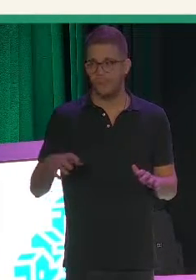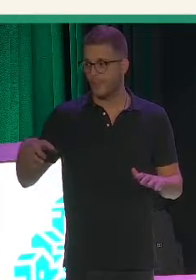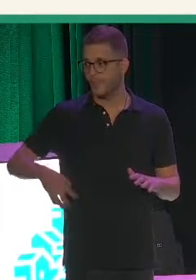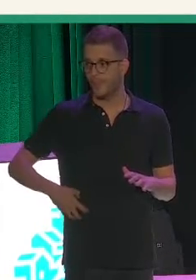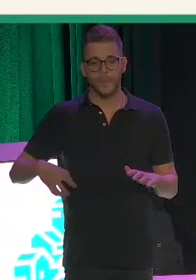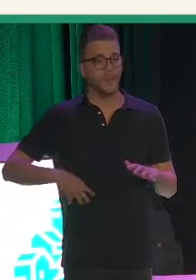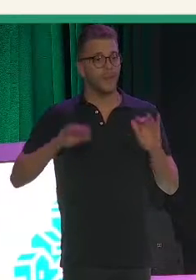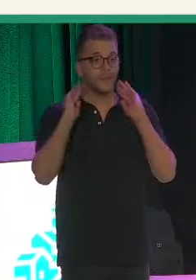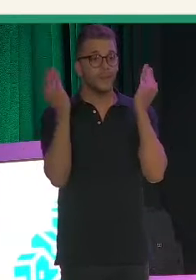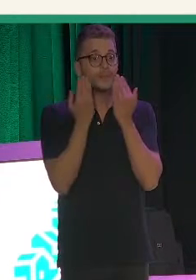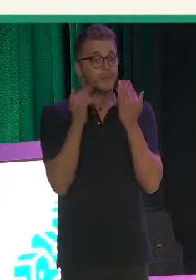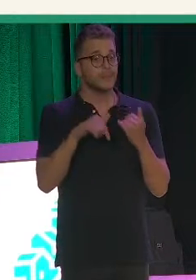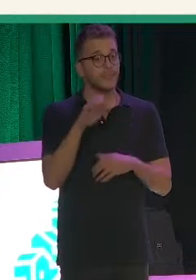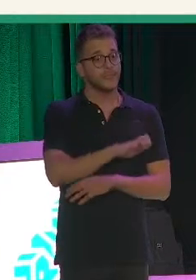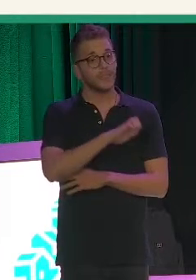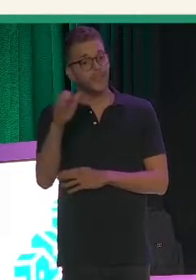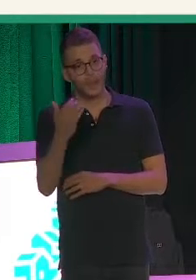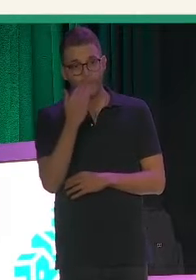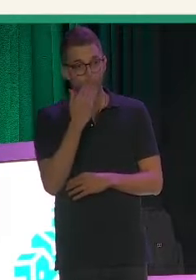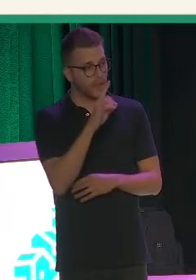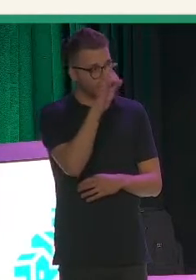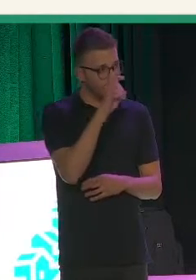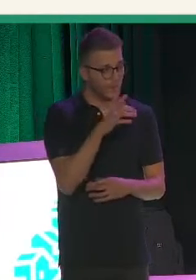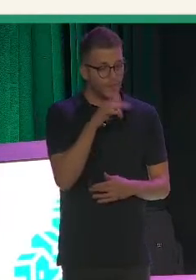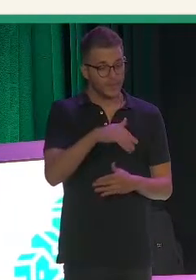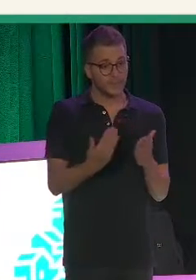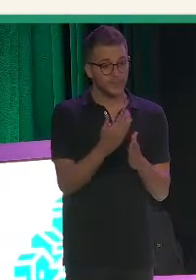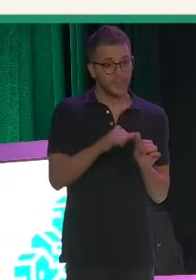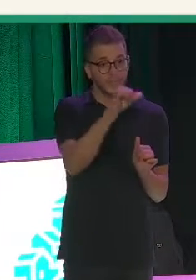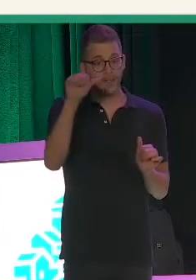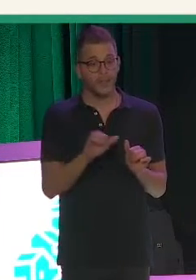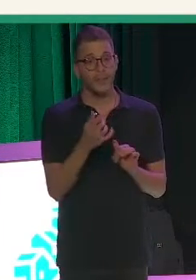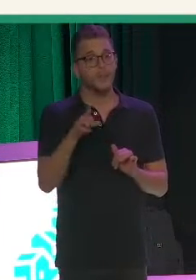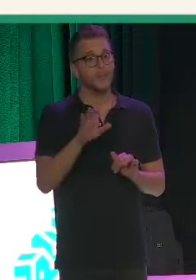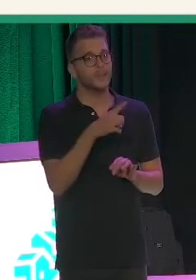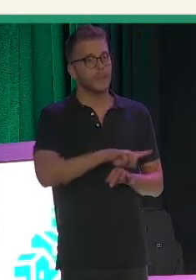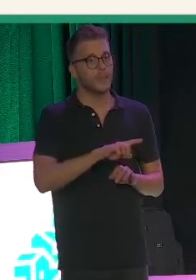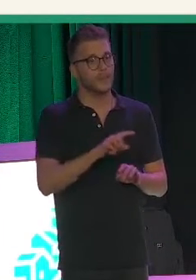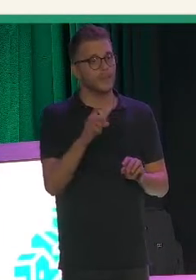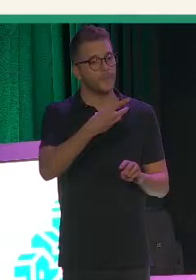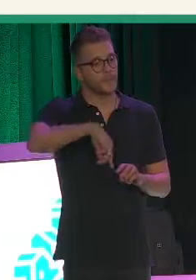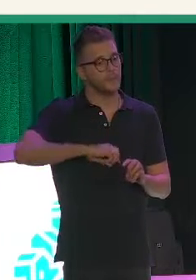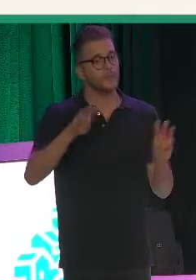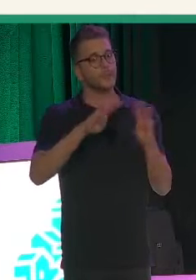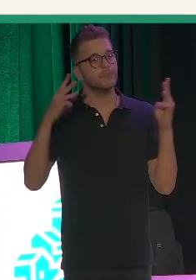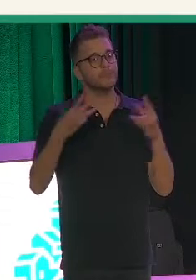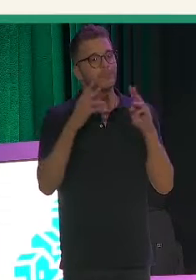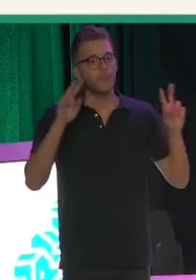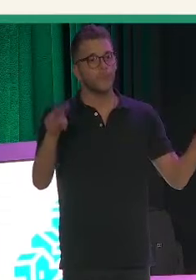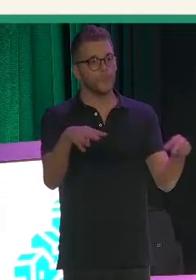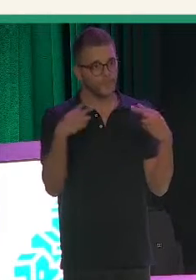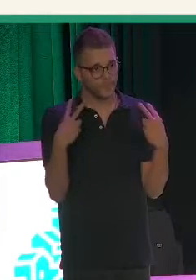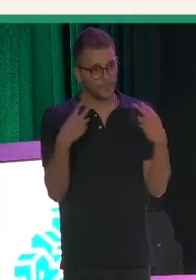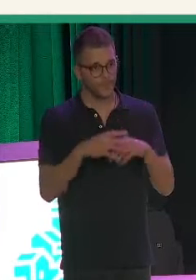todos los que aquí habéis pasado la mañana, pero también a aquellos que han estado conectados con los métodos virtuales